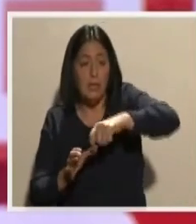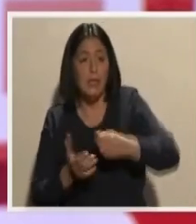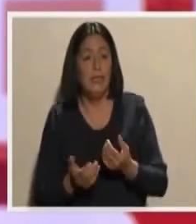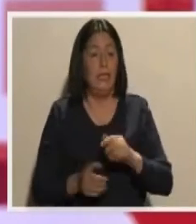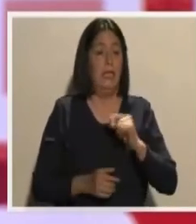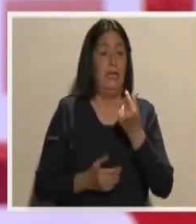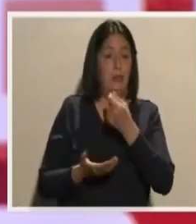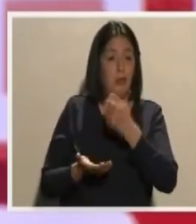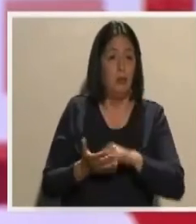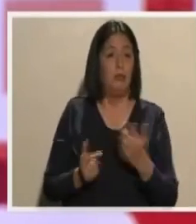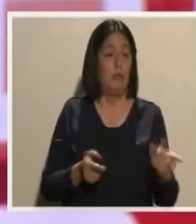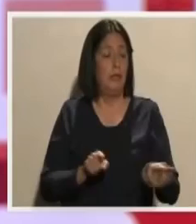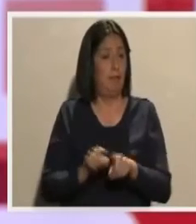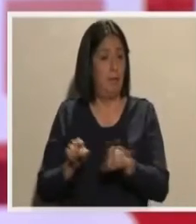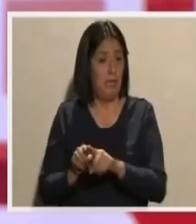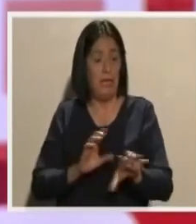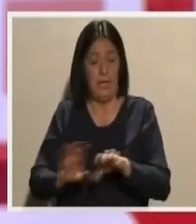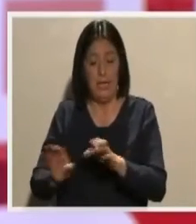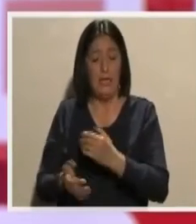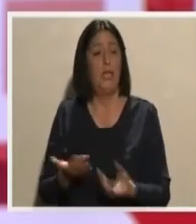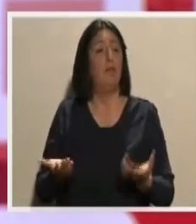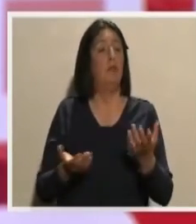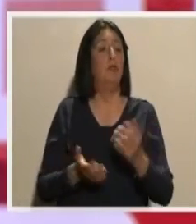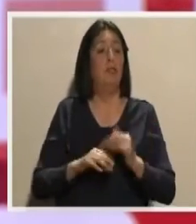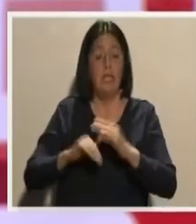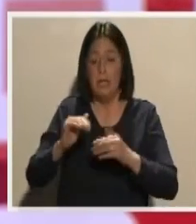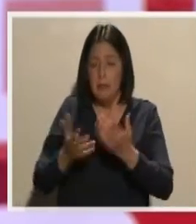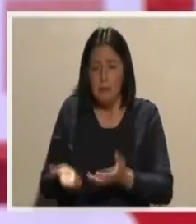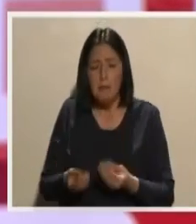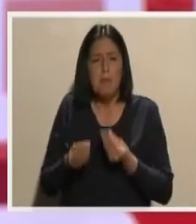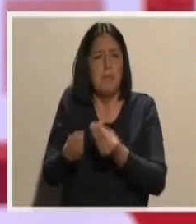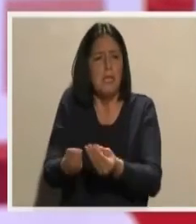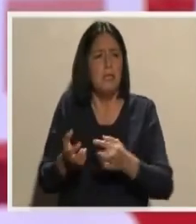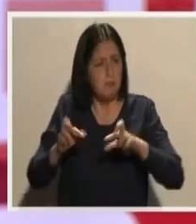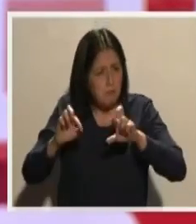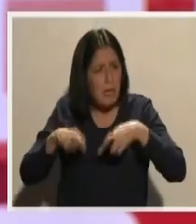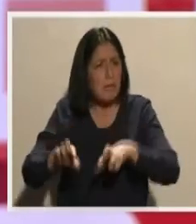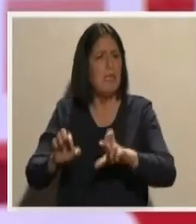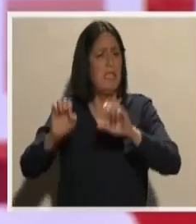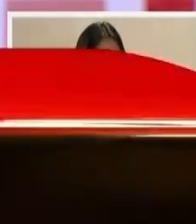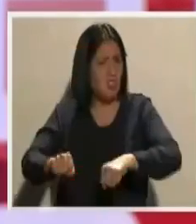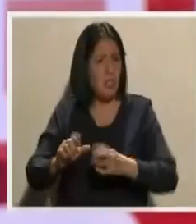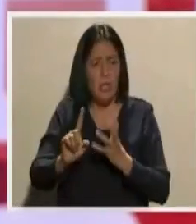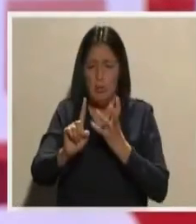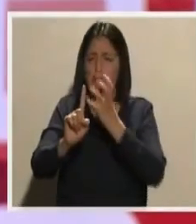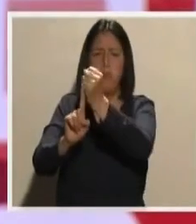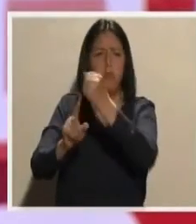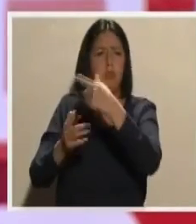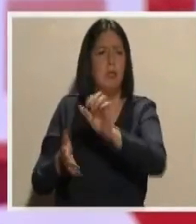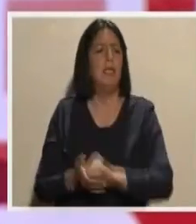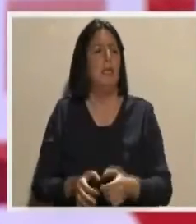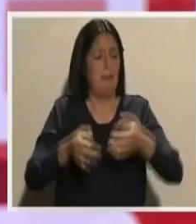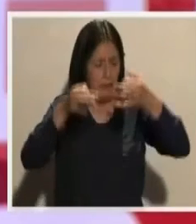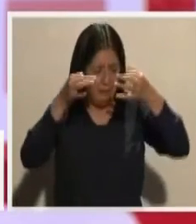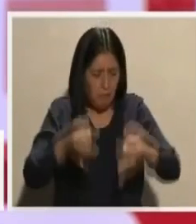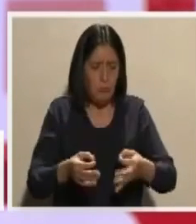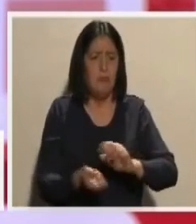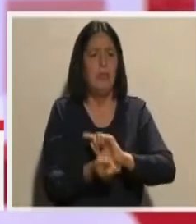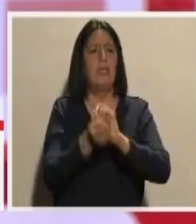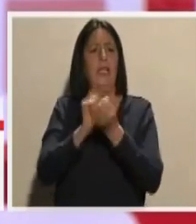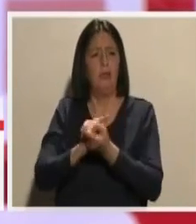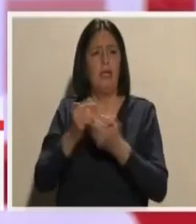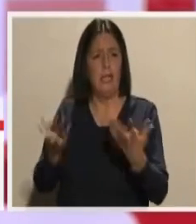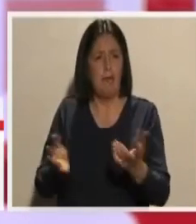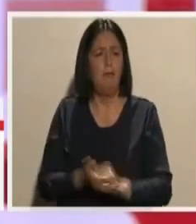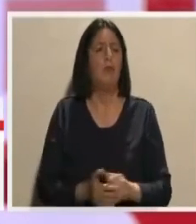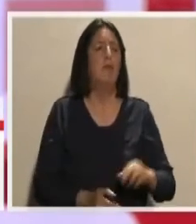Desarrollaremos la infraestructura productiva que les permita alcanzar el éxito. Implementaremos una verdadera revolución